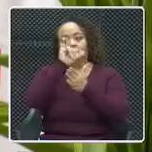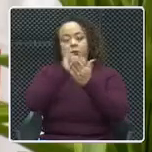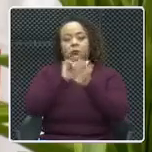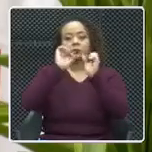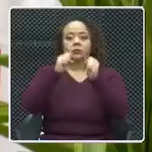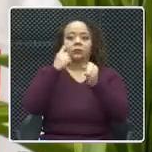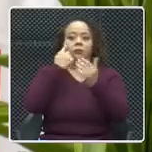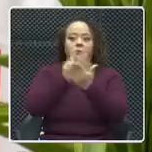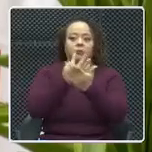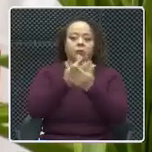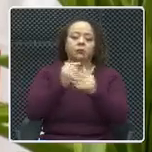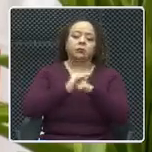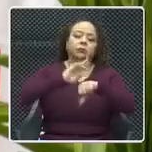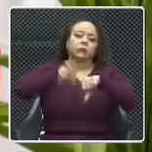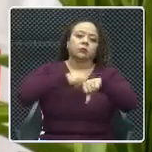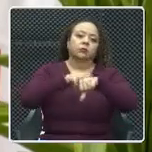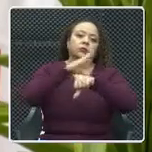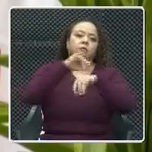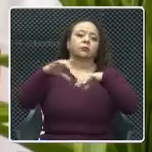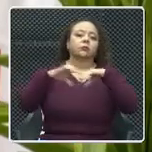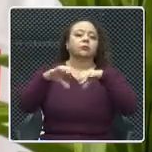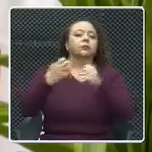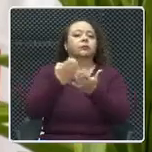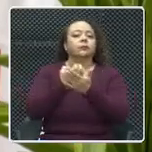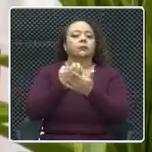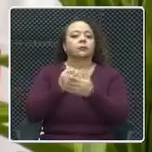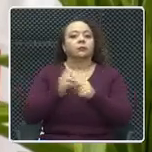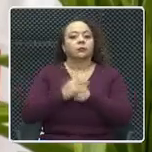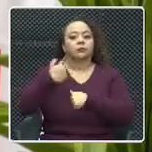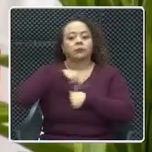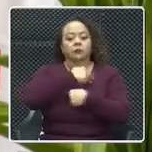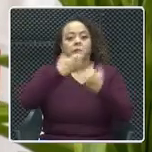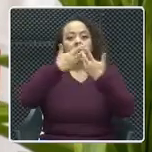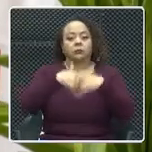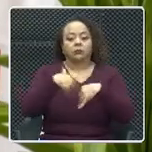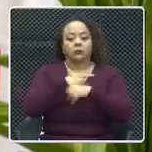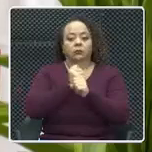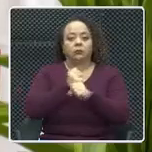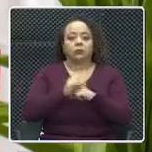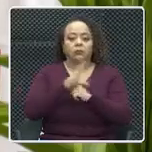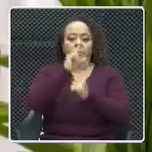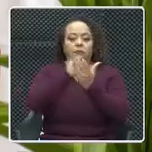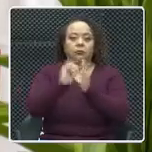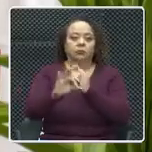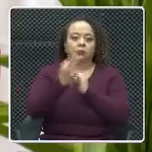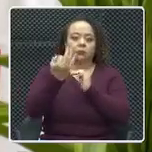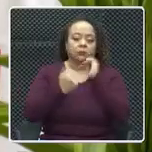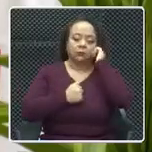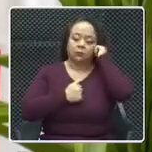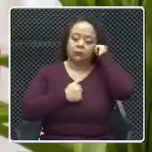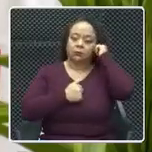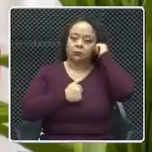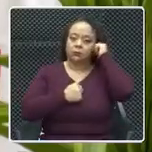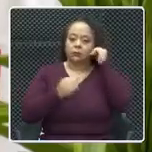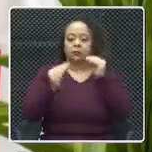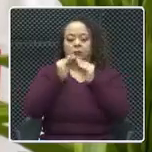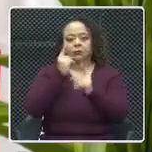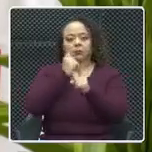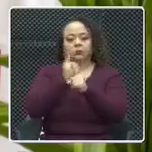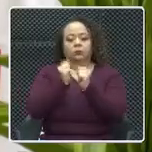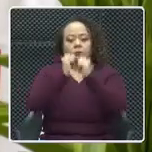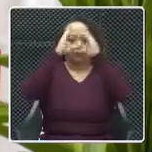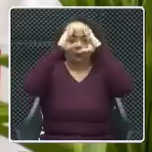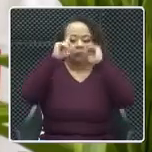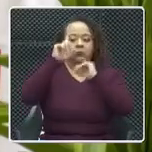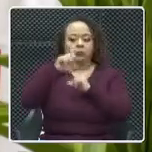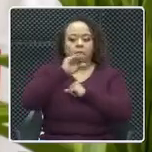podremos evidenciar la naturaleza y la actividad económica que en nuestra empresa realizamos. Y de esta forma vamos a ser más asertivos con la información que debemos